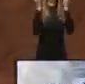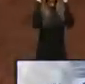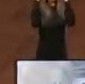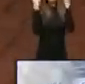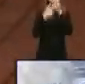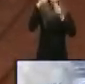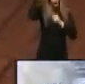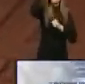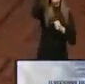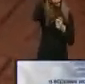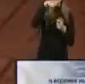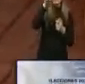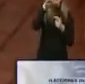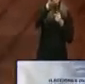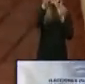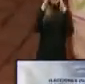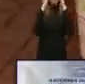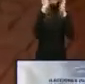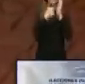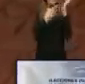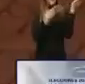Escuchamos un poquito de esta celebración.